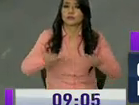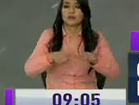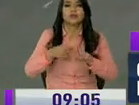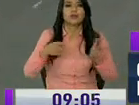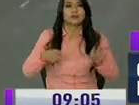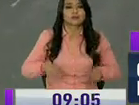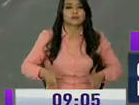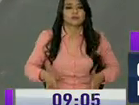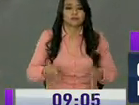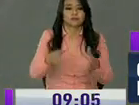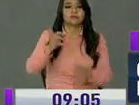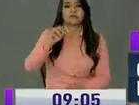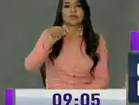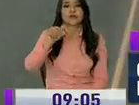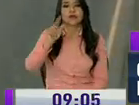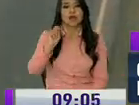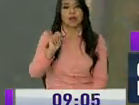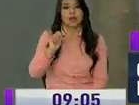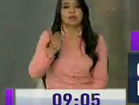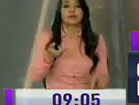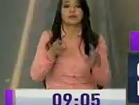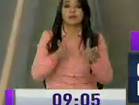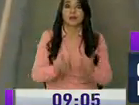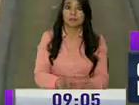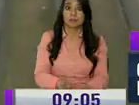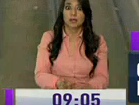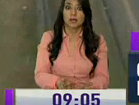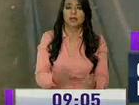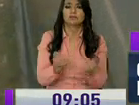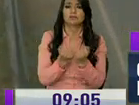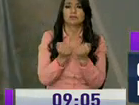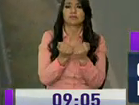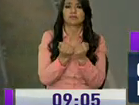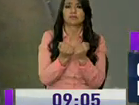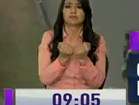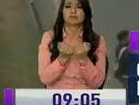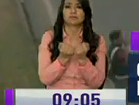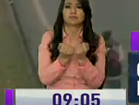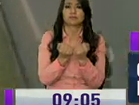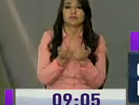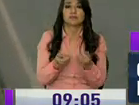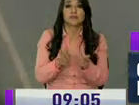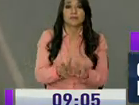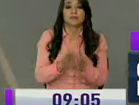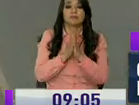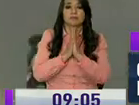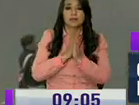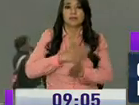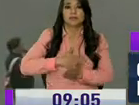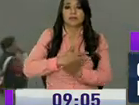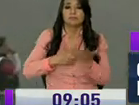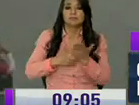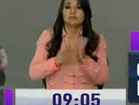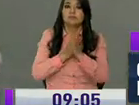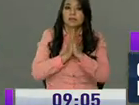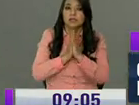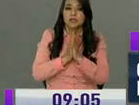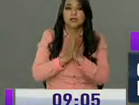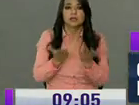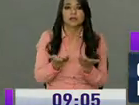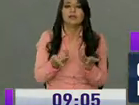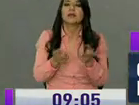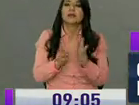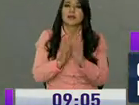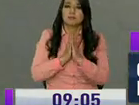la avenida Morán Valverde, e incluso van repletos. Ellos están incluso pidiendo a los pasajeros, obviamente, que